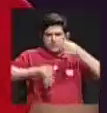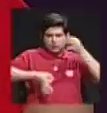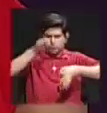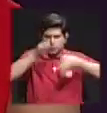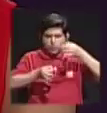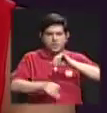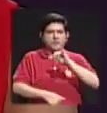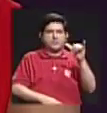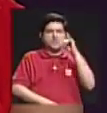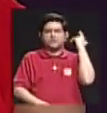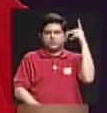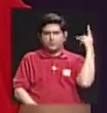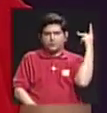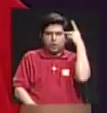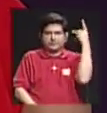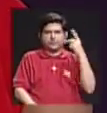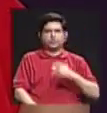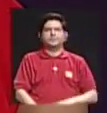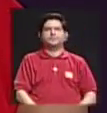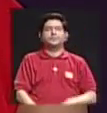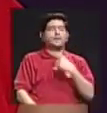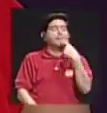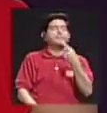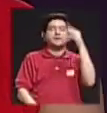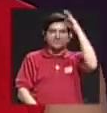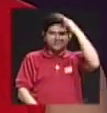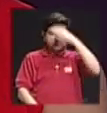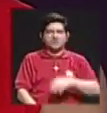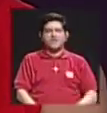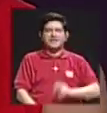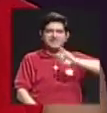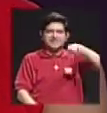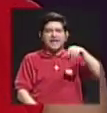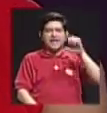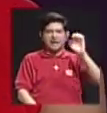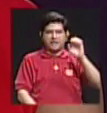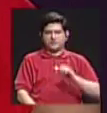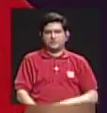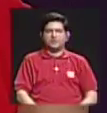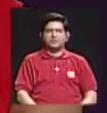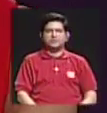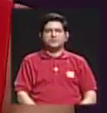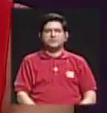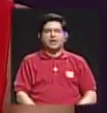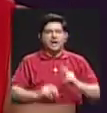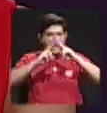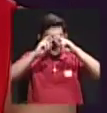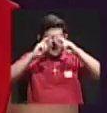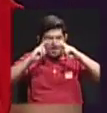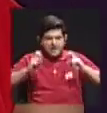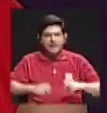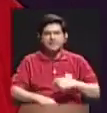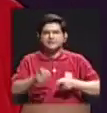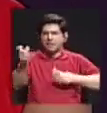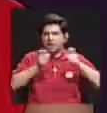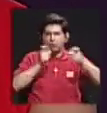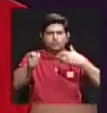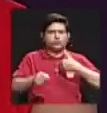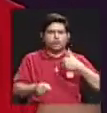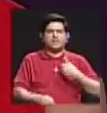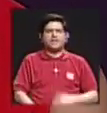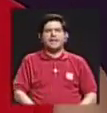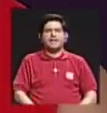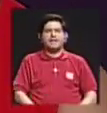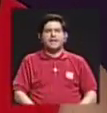jurídico como en el político, dice el filósofo Jerry Espinosa, cuando analiza el control que ha ejercido